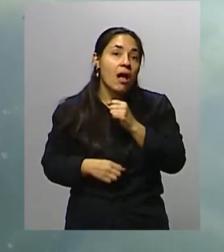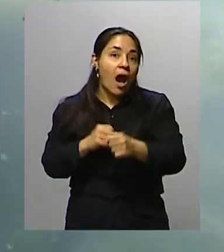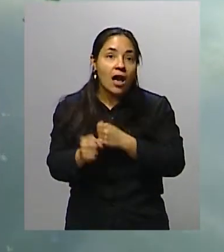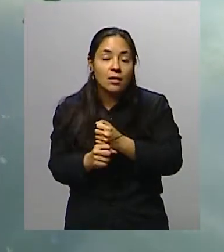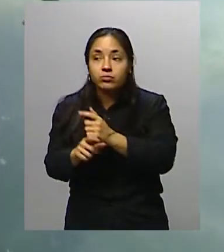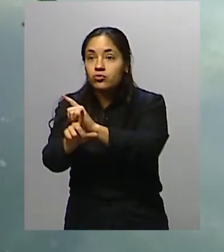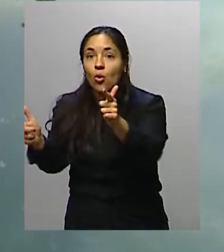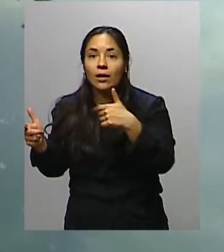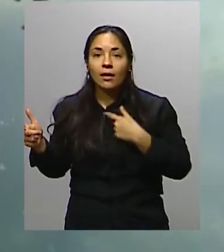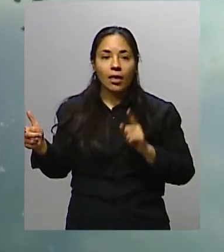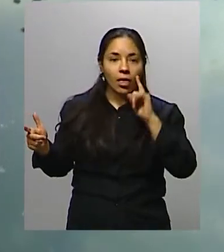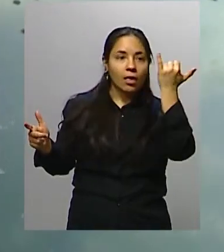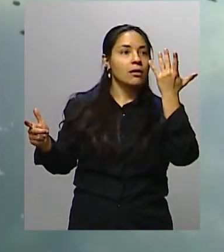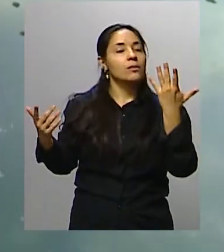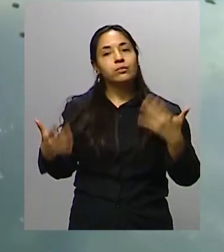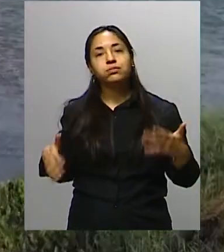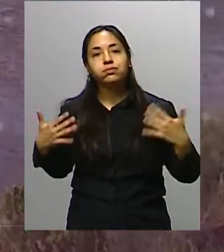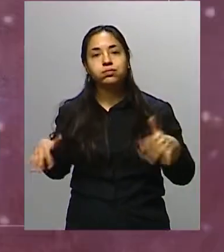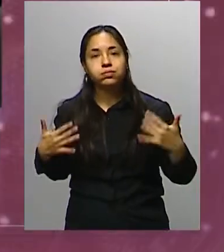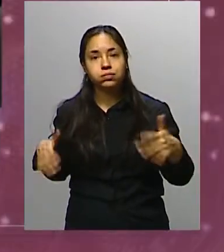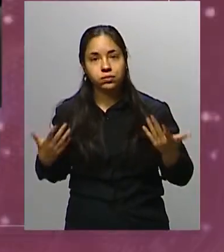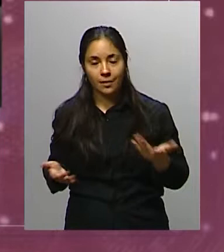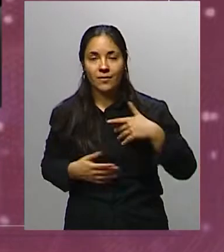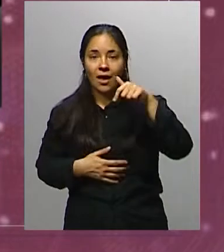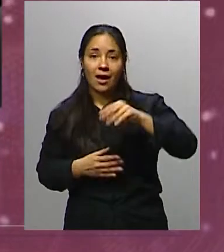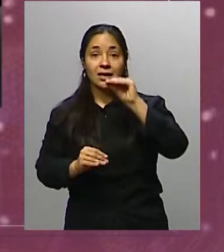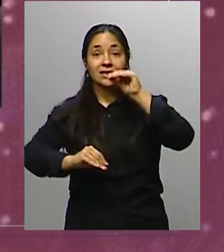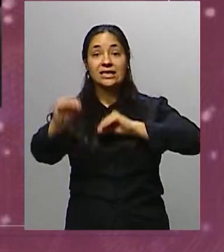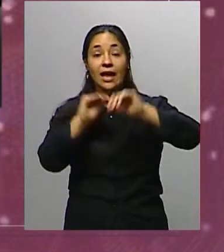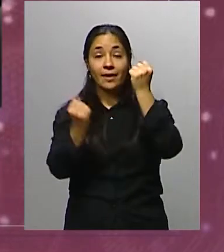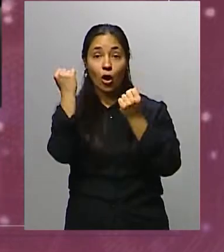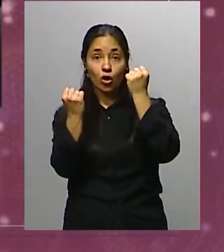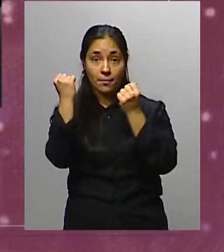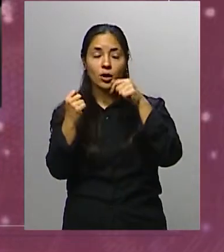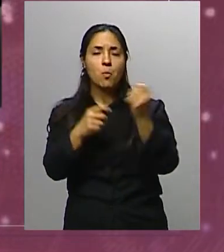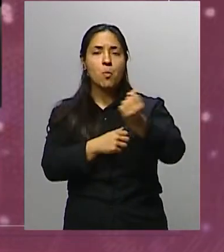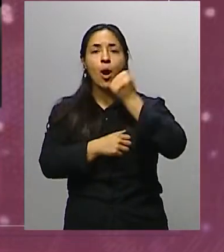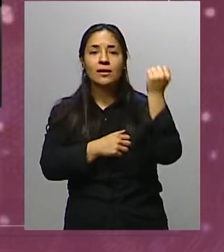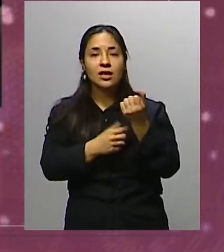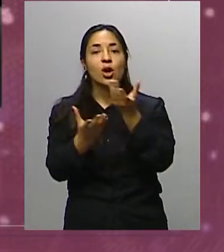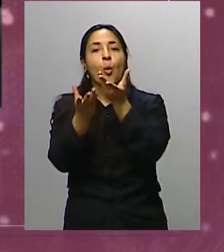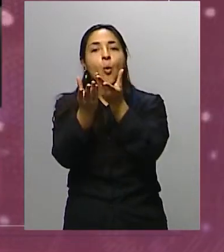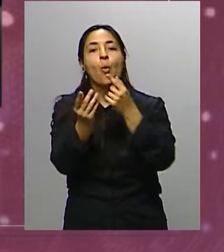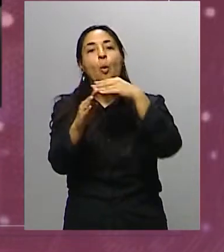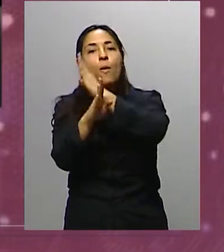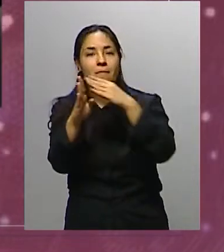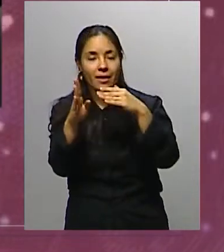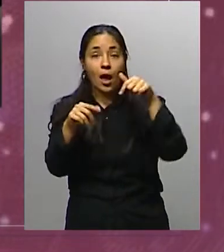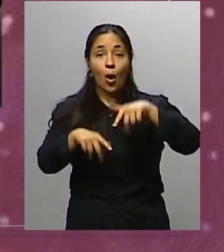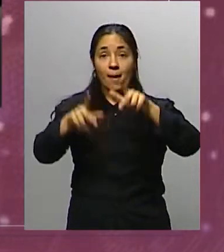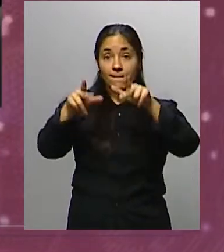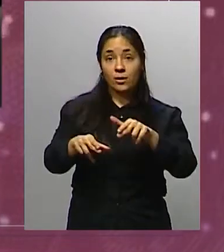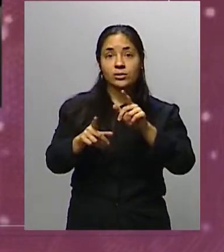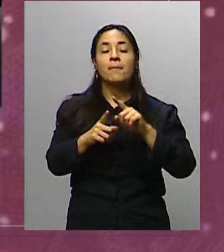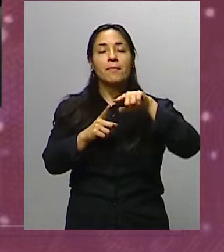cual. Sí. Bueno, estamos aquí en Chat Económico hablando de la importancia de los humedales. Vamos a ir una pausa y vamos a seguir hablando.